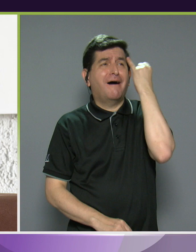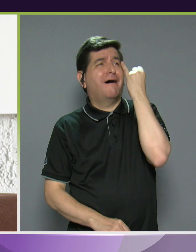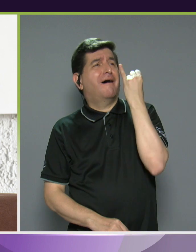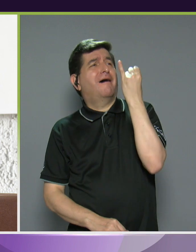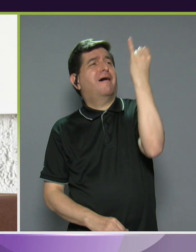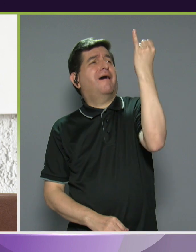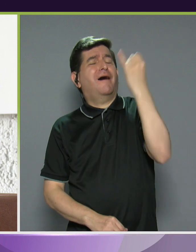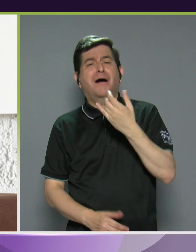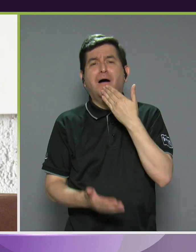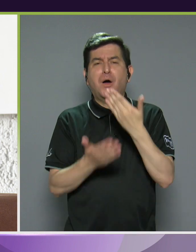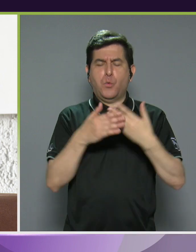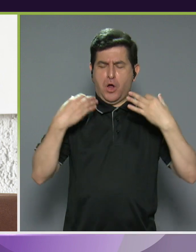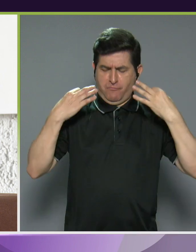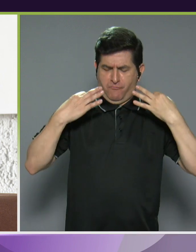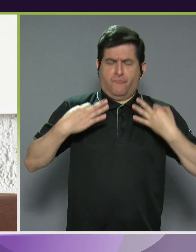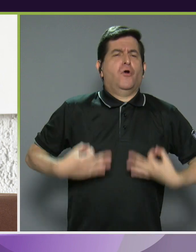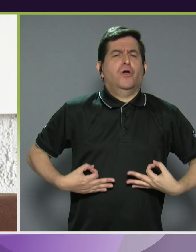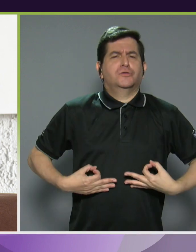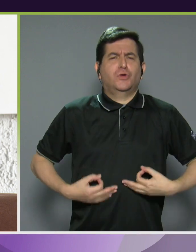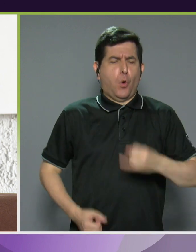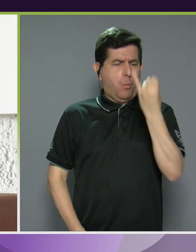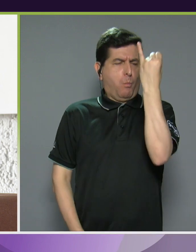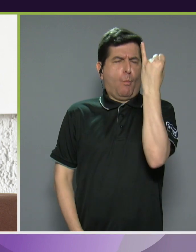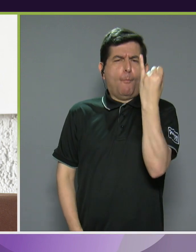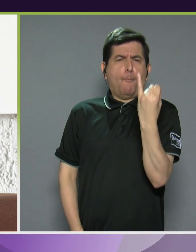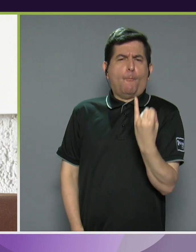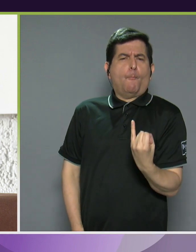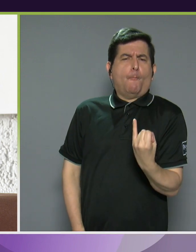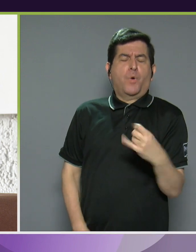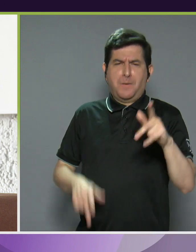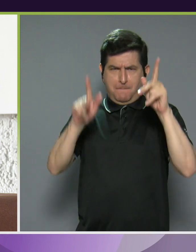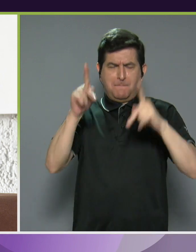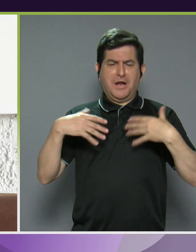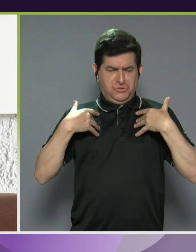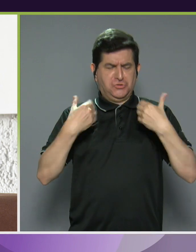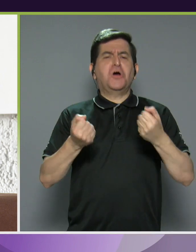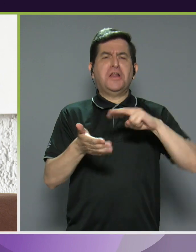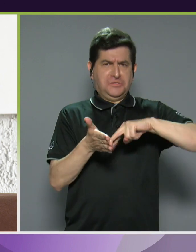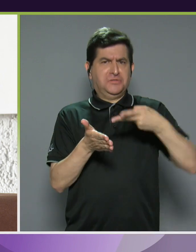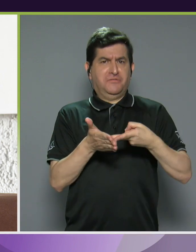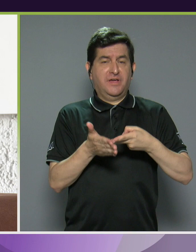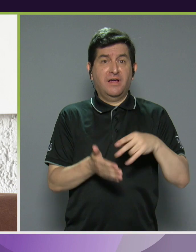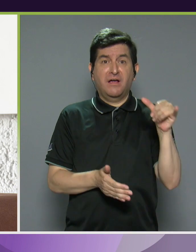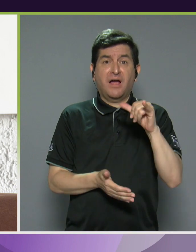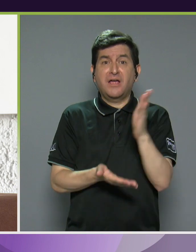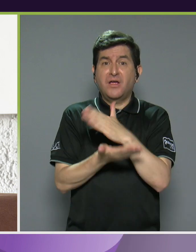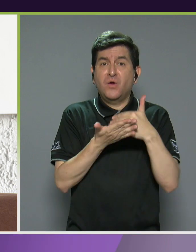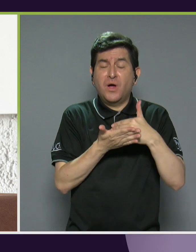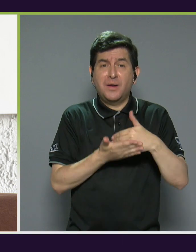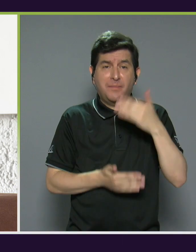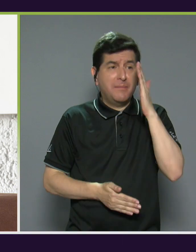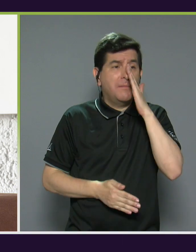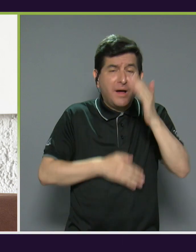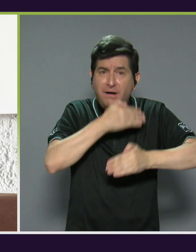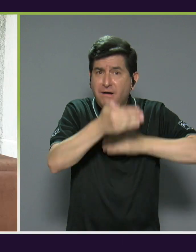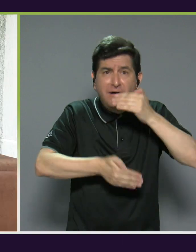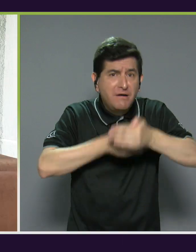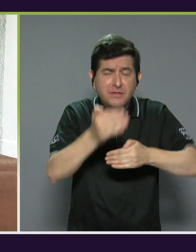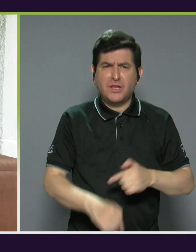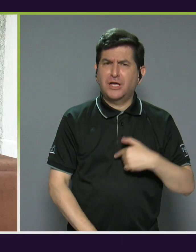se idealiza un buen físico, que es delgado y que así es una persona saludable, así es la parte de la